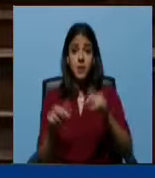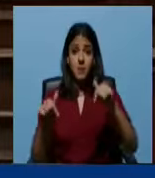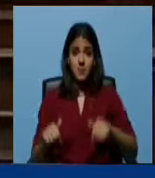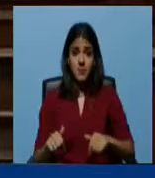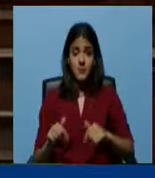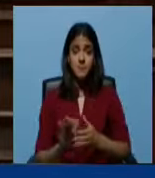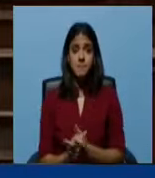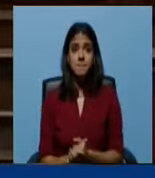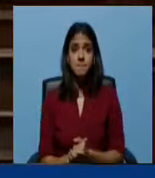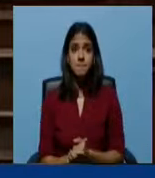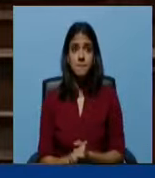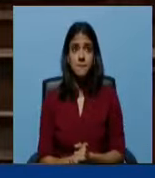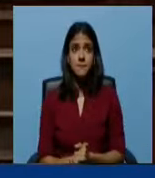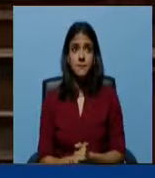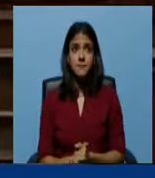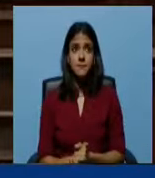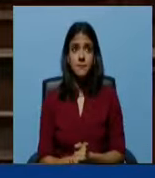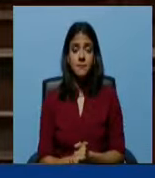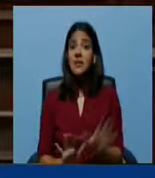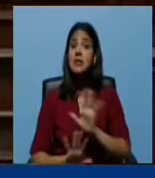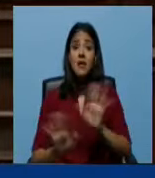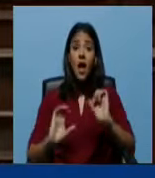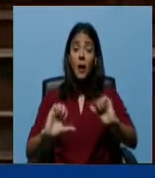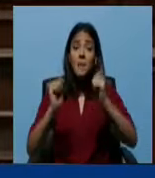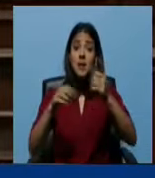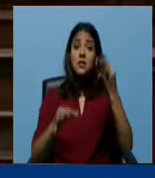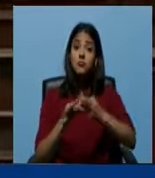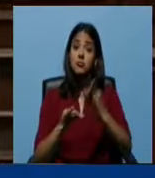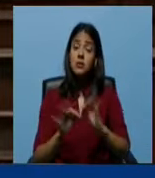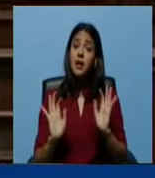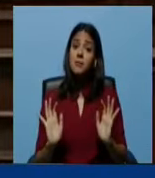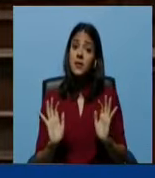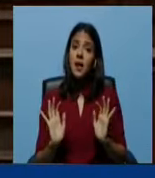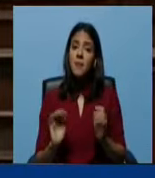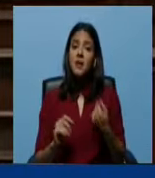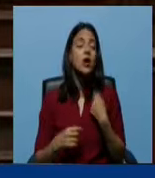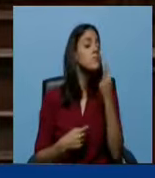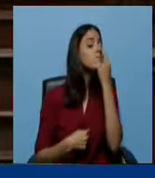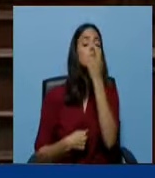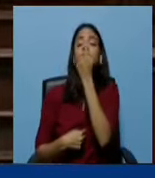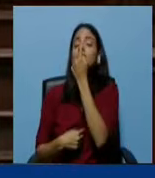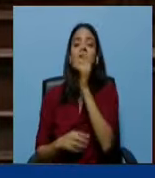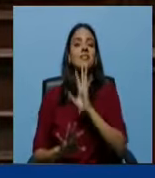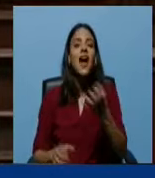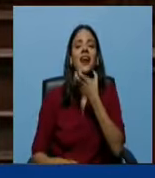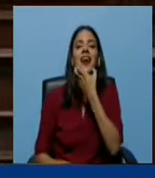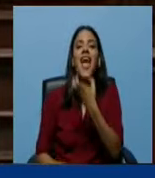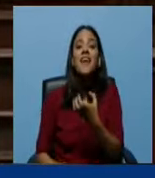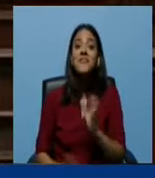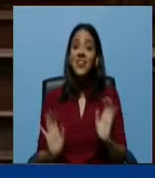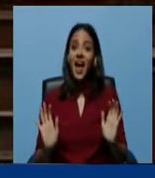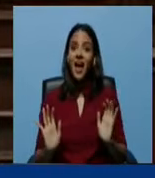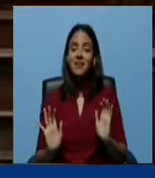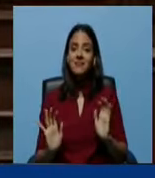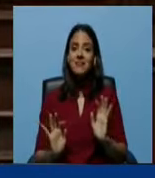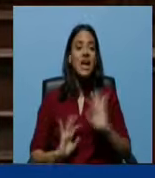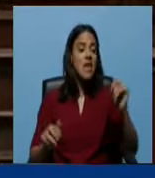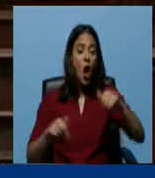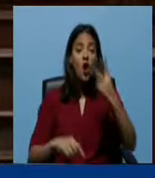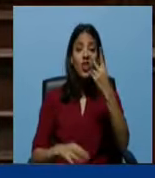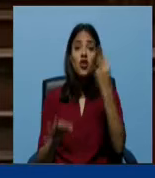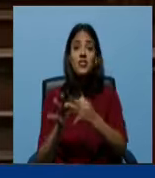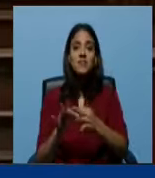llegó septiembre y huele a Navidad ya. Llegó el 2 de septiembre y huele a